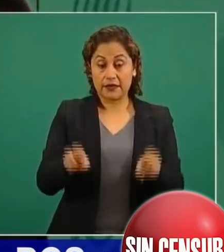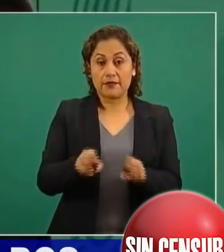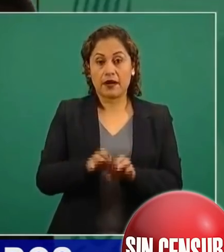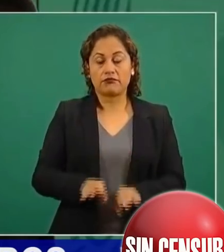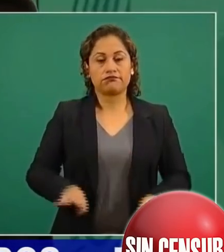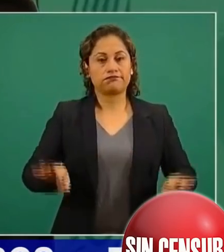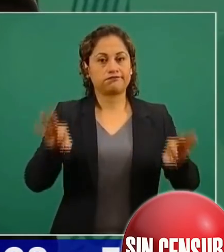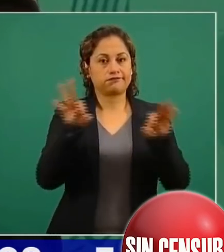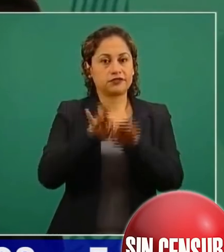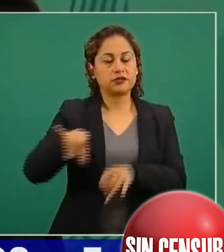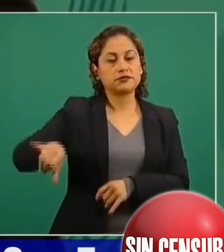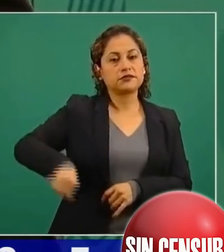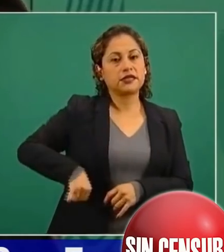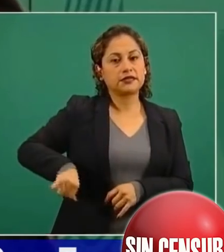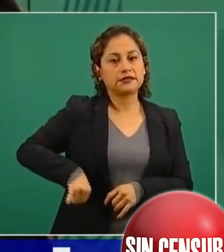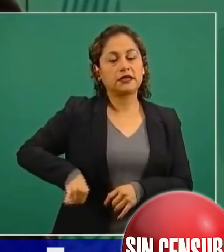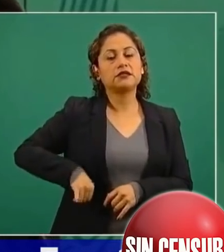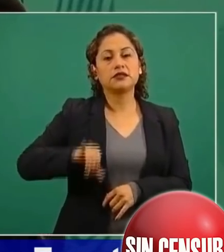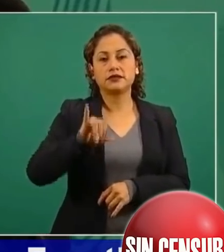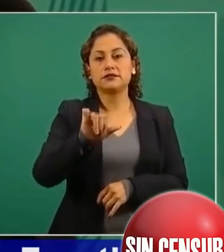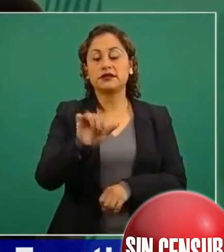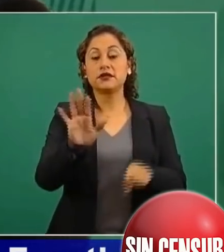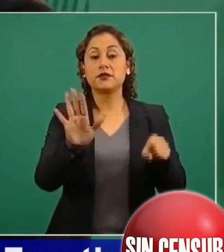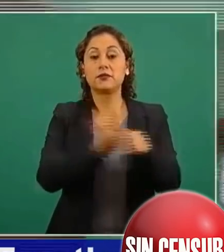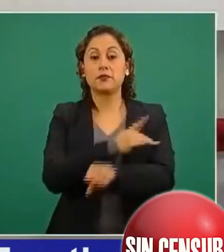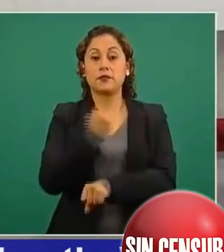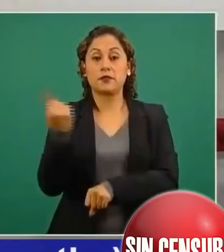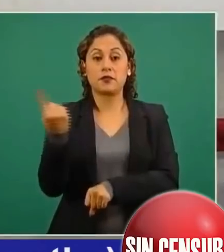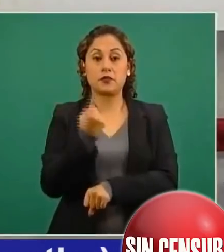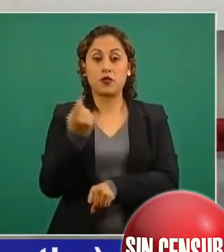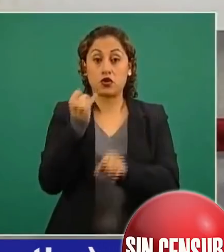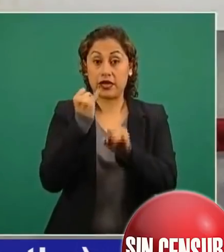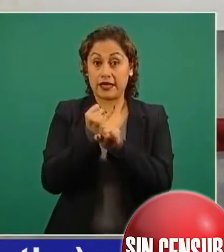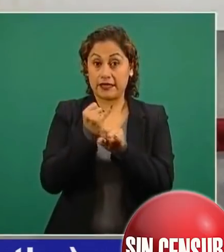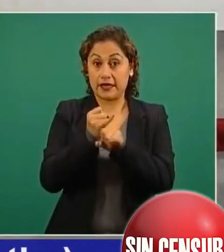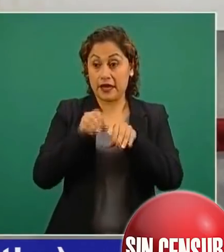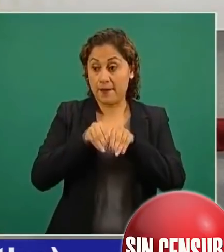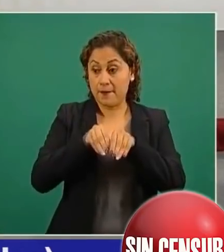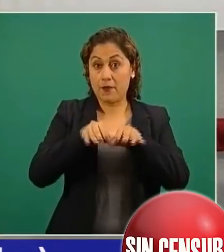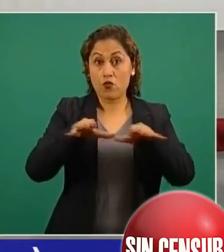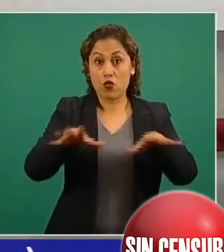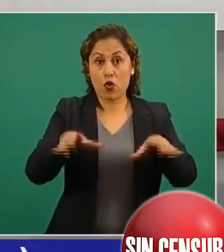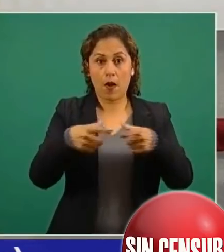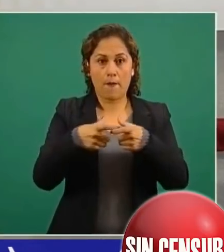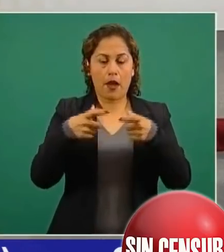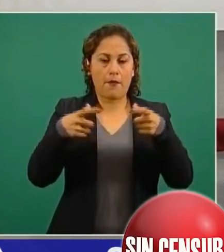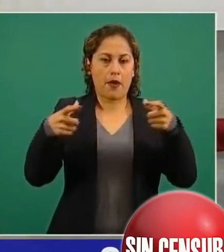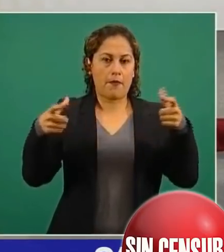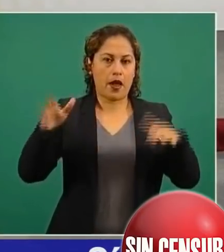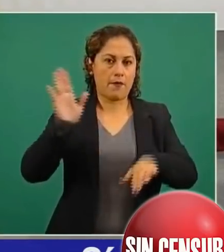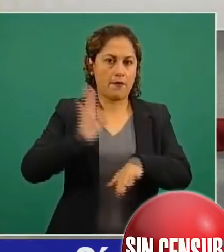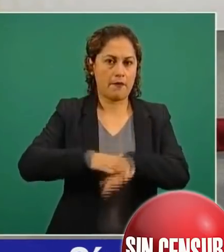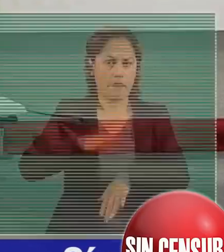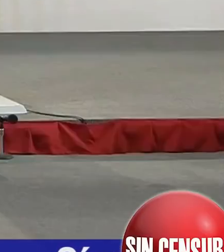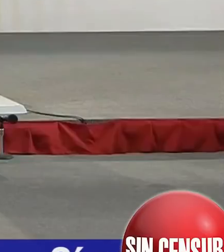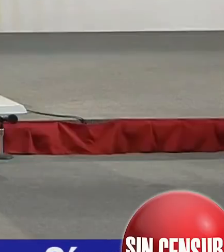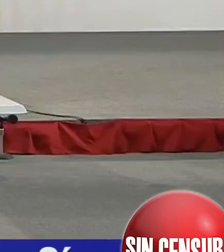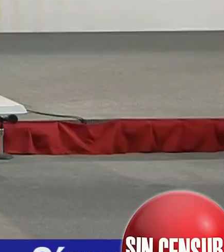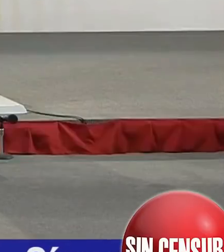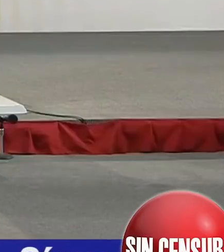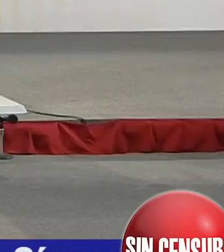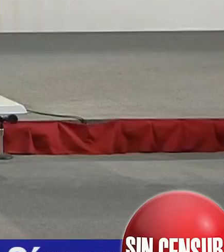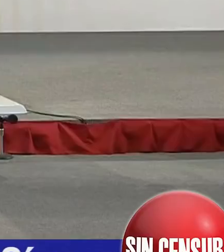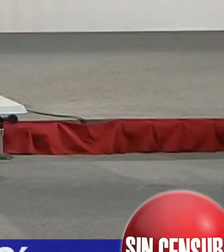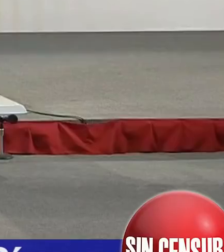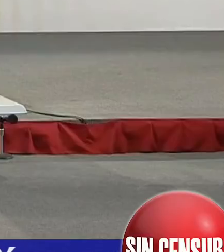porque han avanzado mucho las redes sociales, y si ahora va a haber censura en las redes